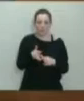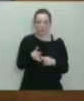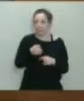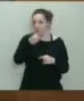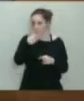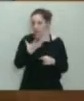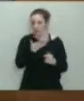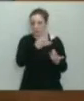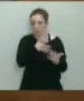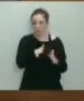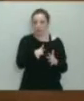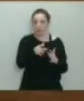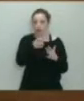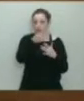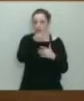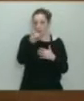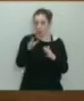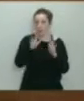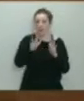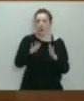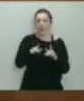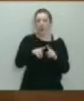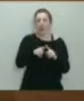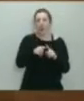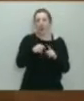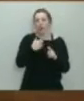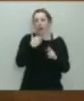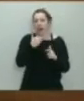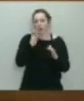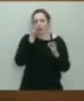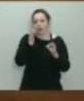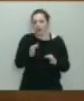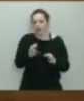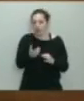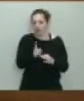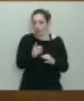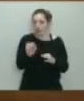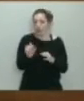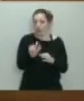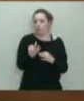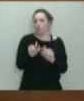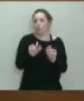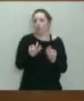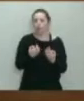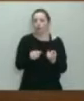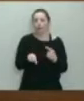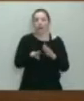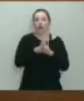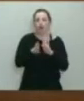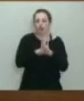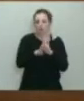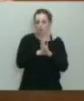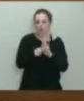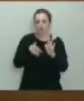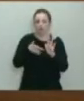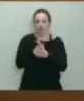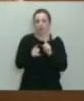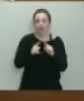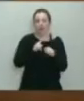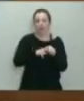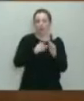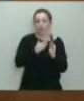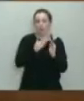bien. Pero más que mirar una foto fija, yo creo que tenemos que mirar una foto en continuo, de un periodo largo de tiempo, para